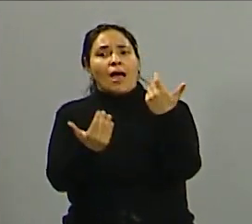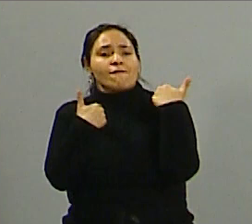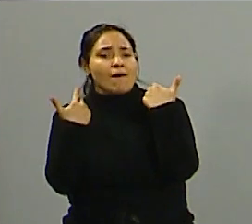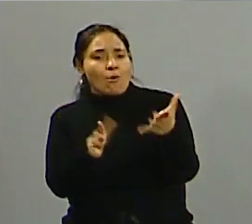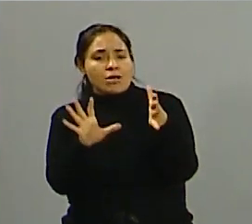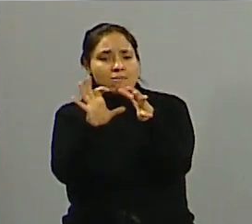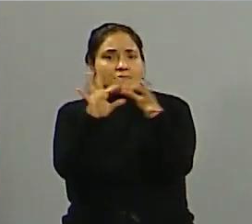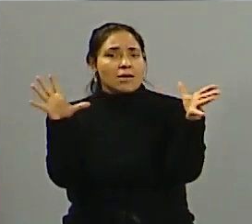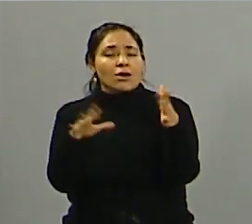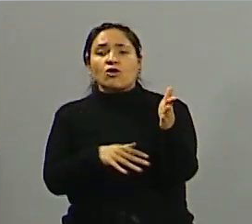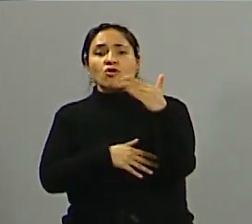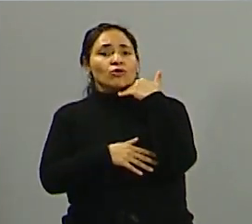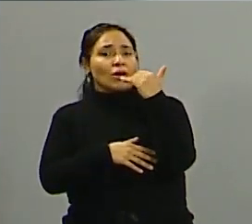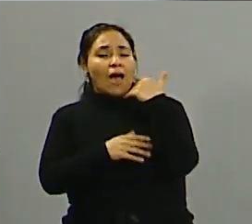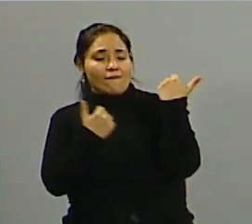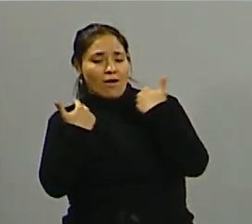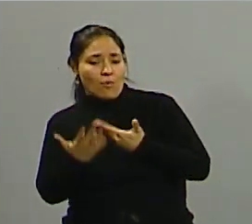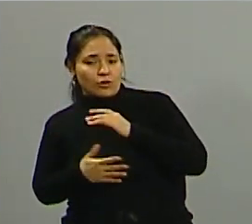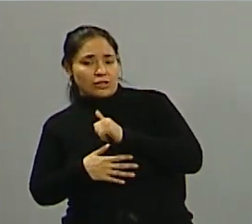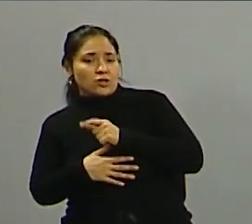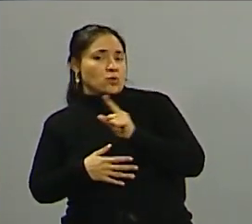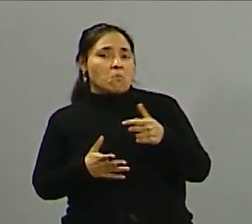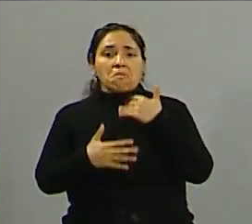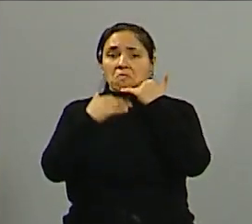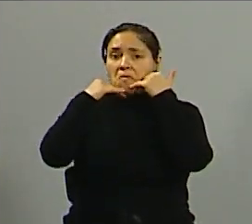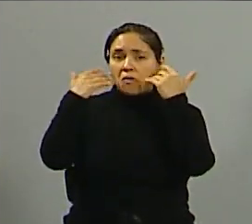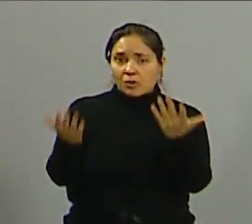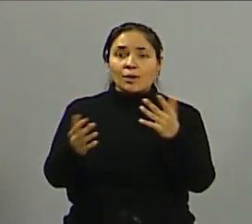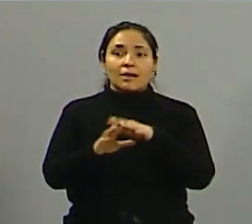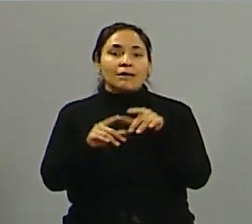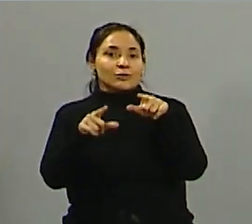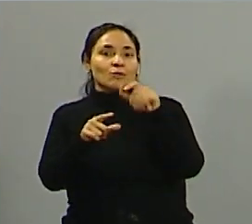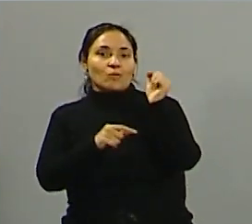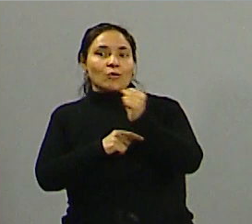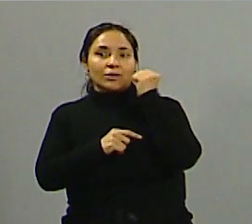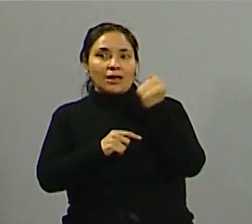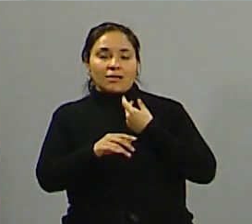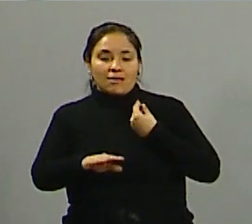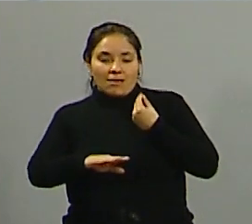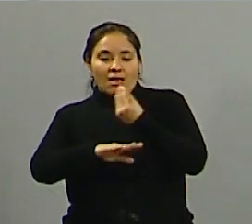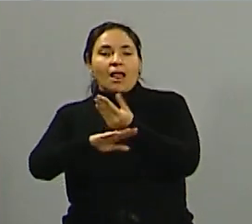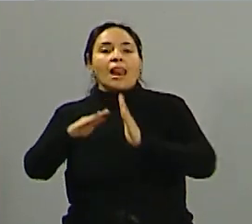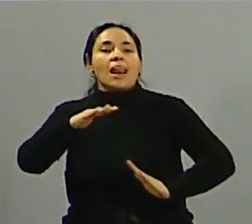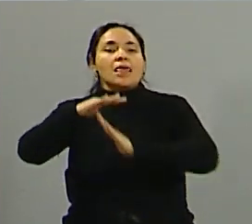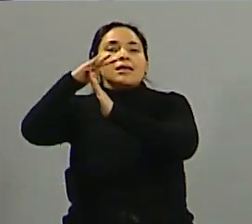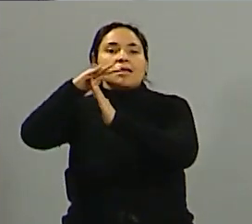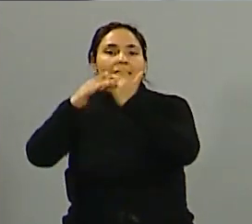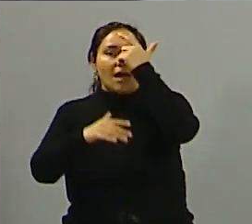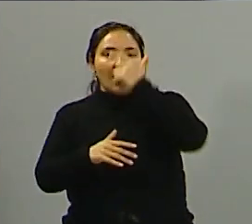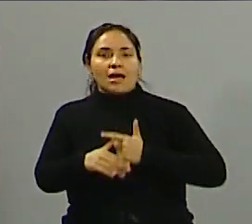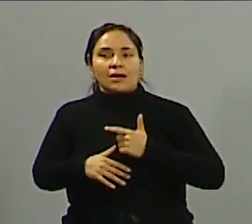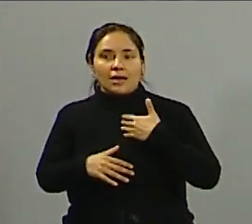no, si seguís de la misma manera. Entonces, ahí es donde aparece esta figura de liderazgo, ¿no? Sí. Un líder